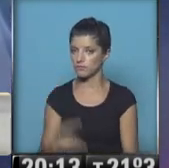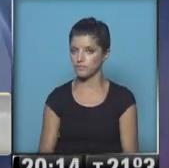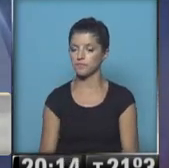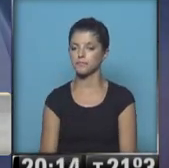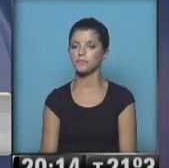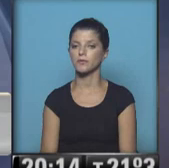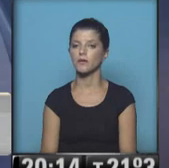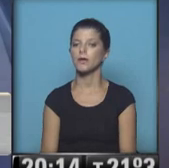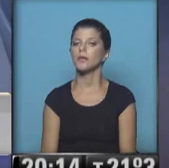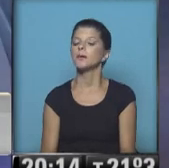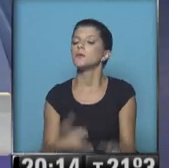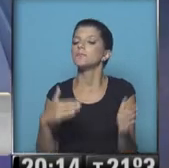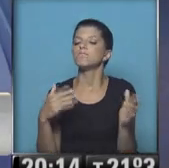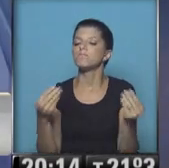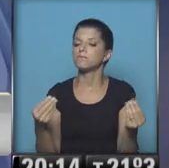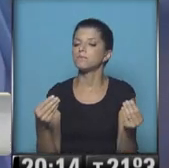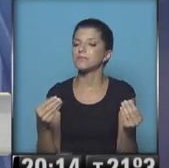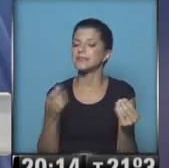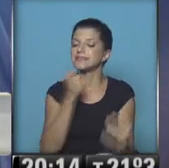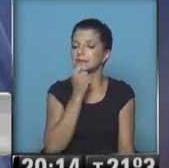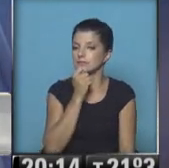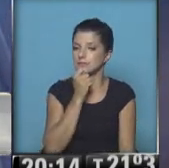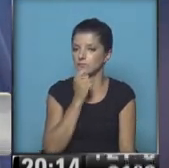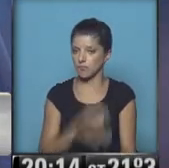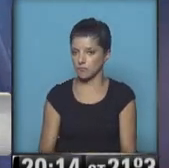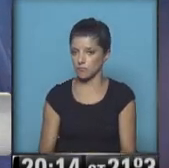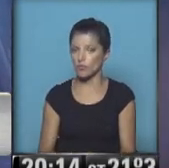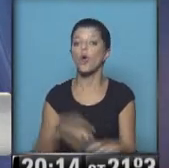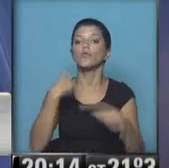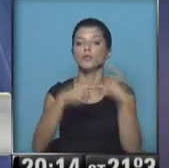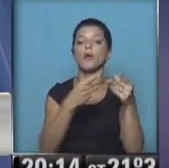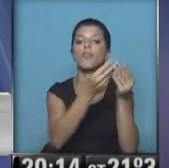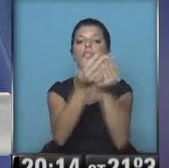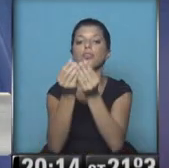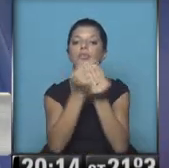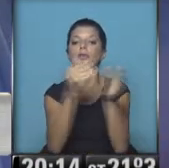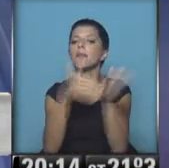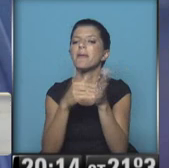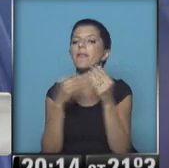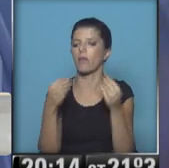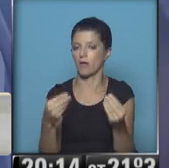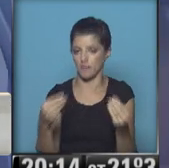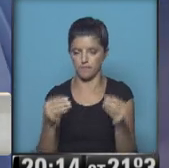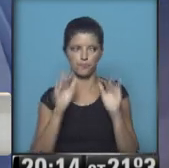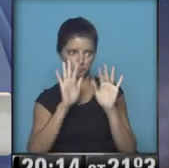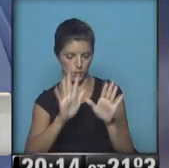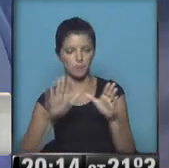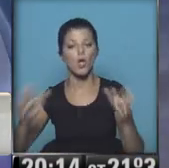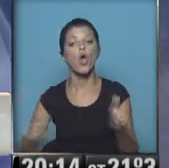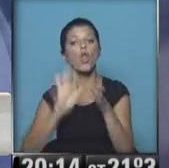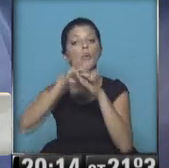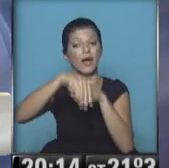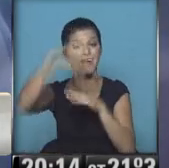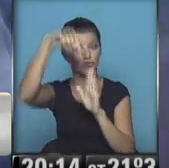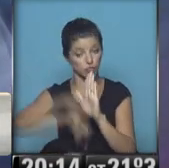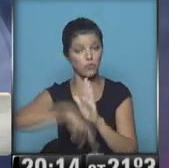de qué depende que sigan habiendo emisiones de cenizas? Bueno, los volcanes del sur de Chile en general tienen